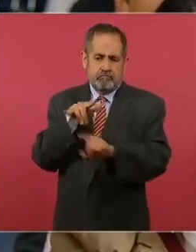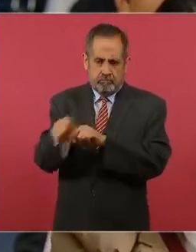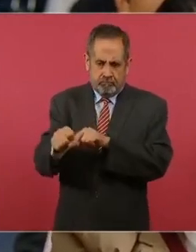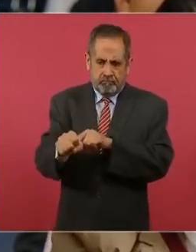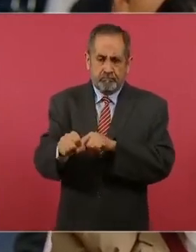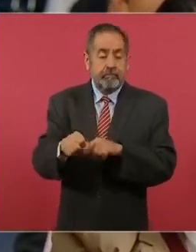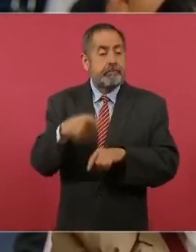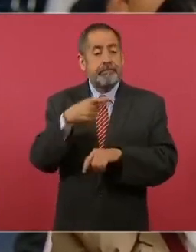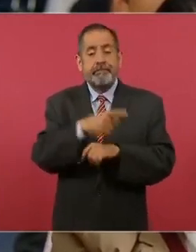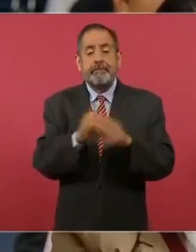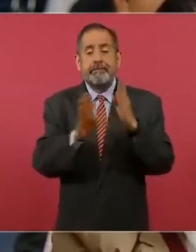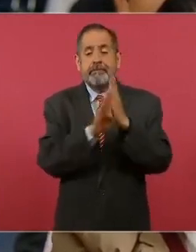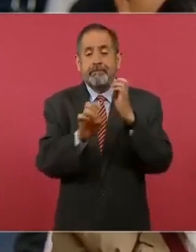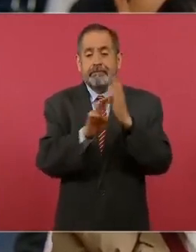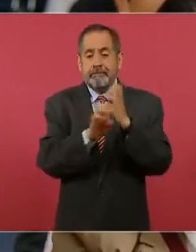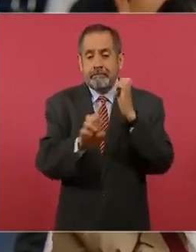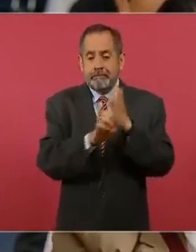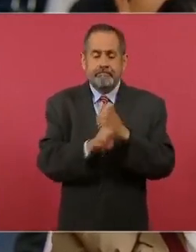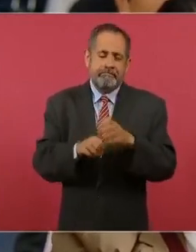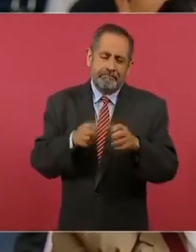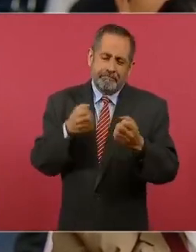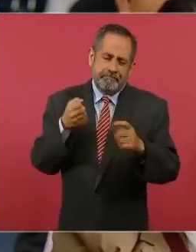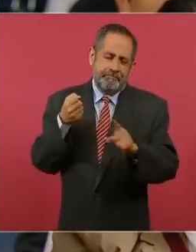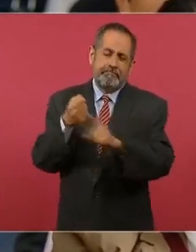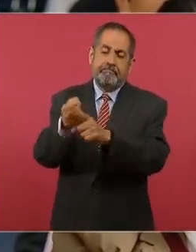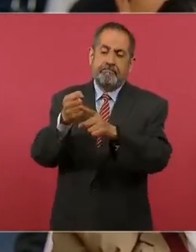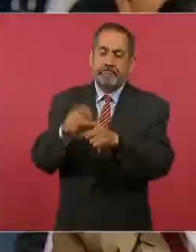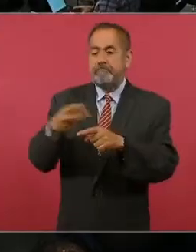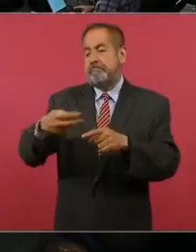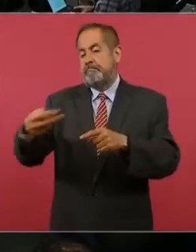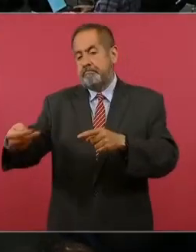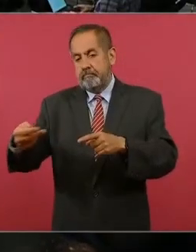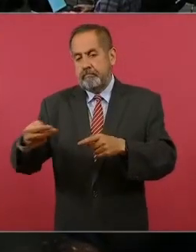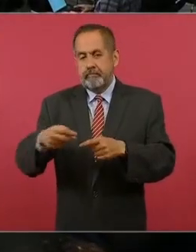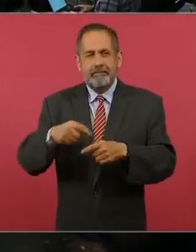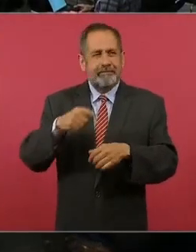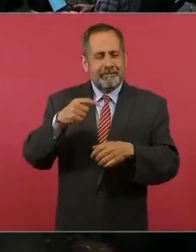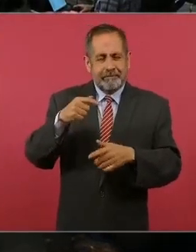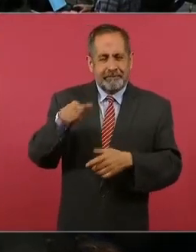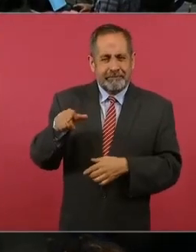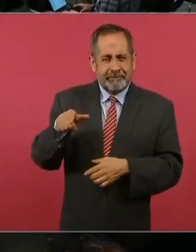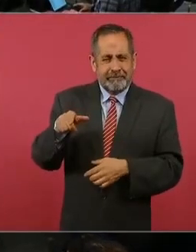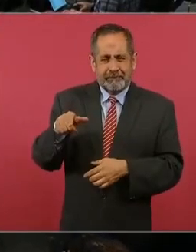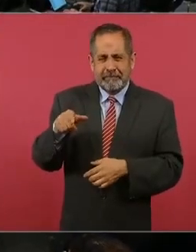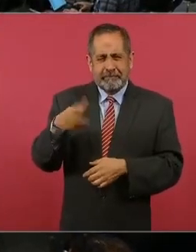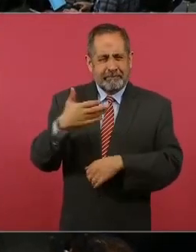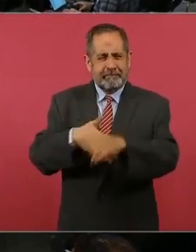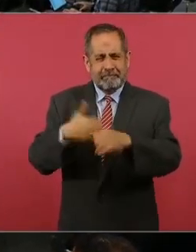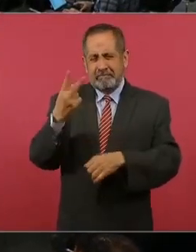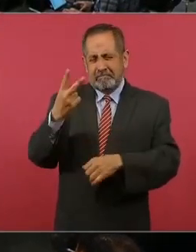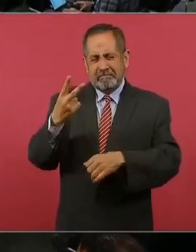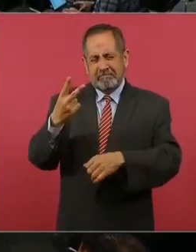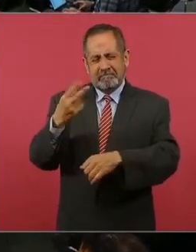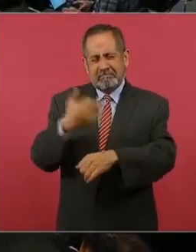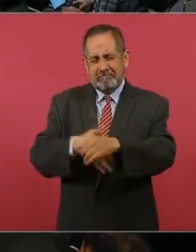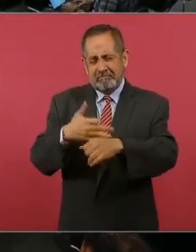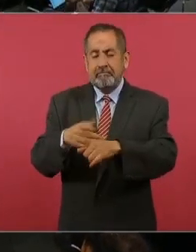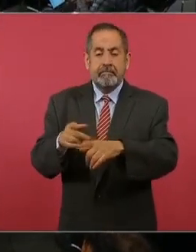fue atropellado por el Metrobús aproximadamente a las 2:17 horas. Esto en la alcaldía